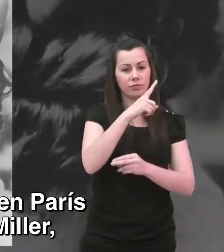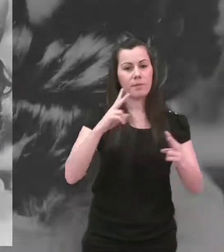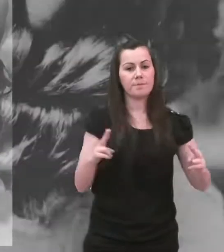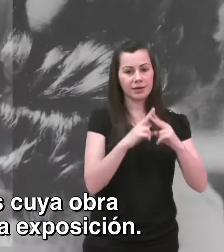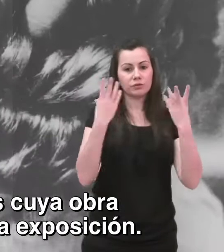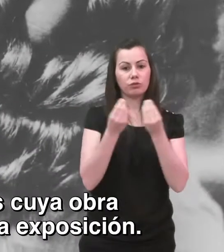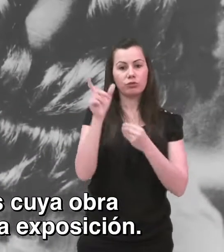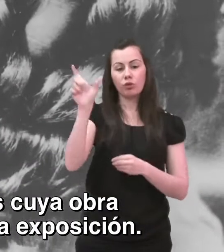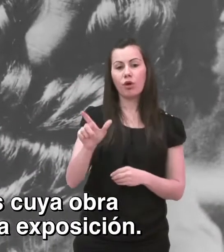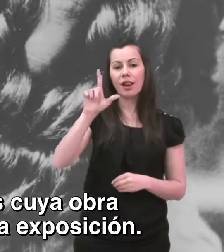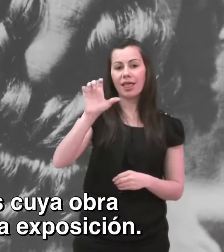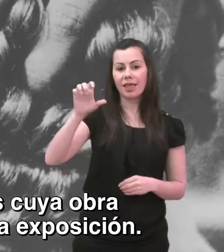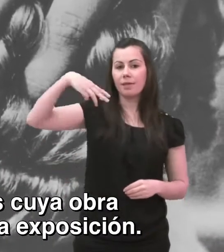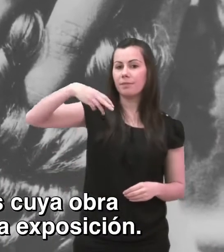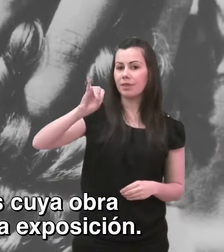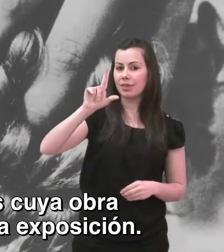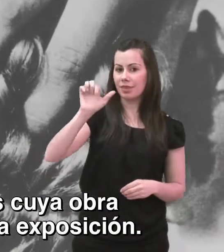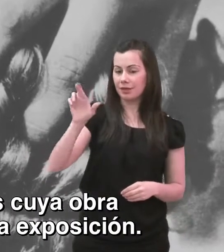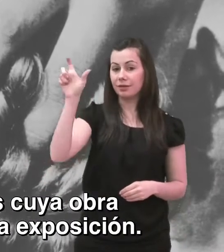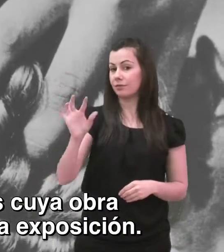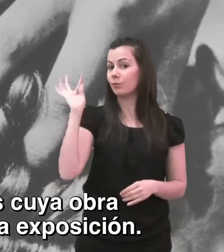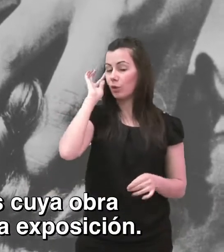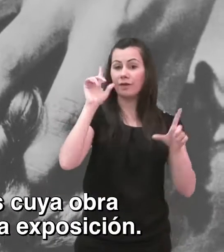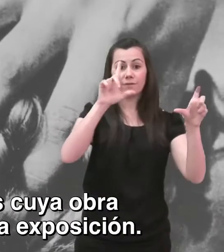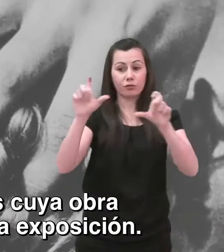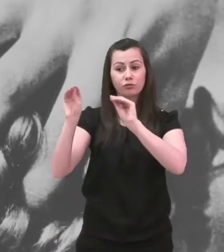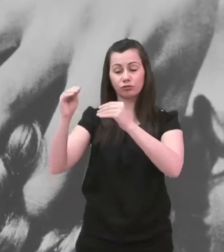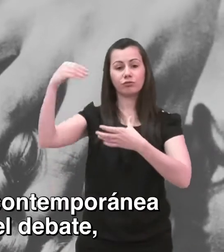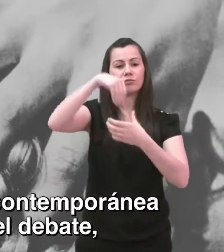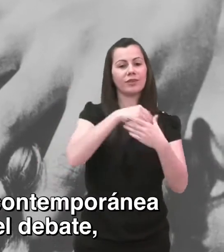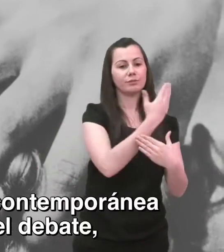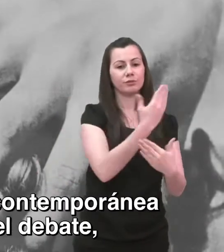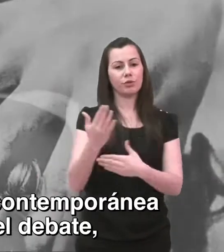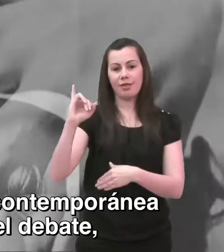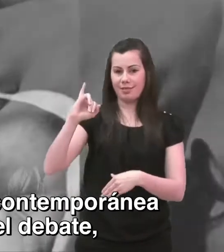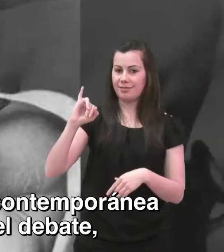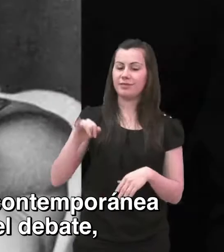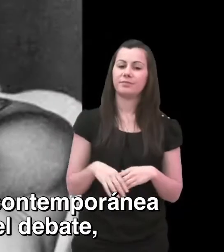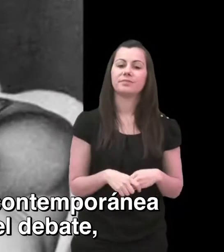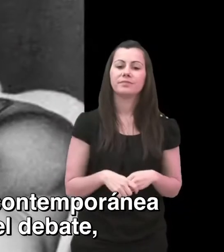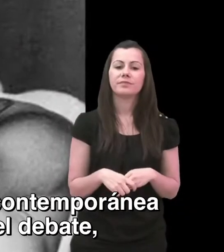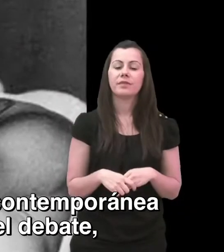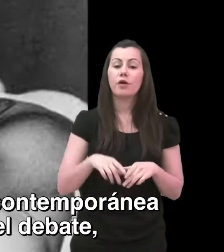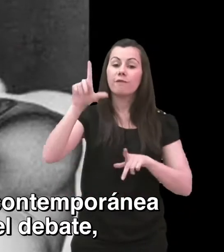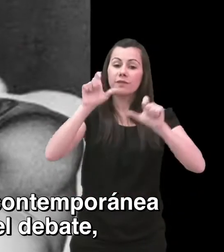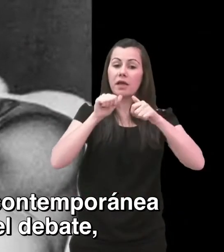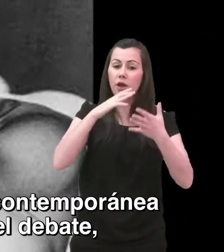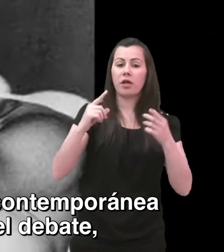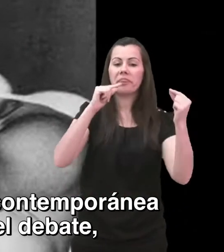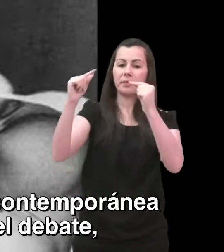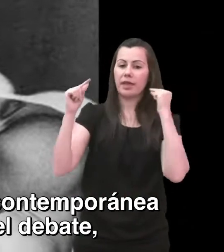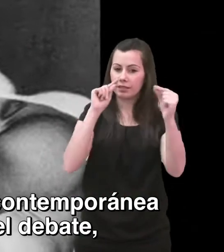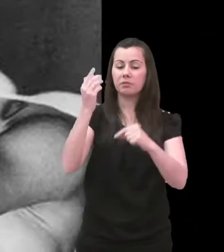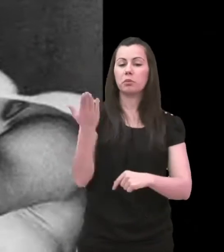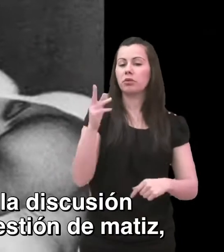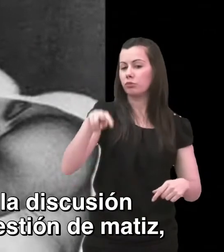Miller, otra de las autoras cuya obra está presente en esta exposición. Aunque la fotografía contemporánea ha arrinconado